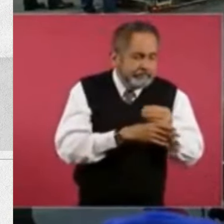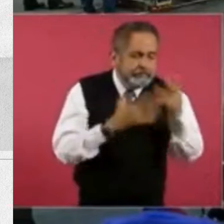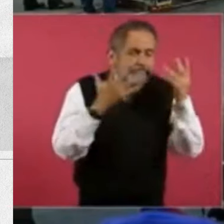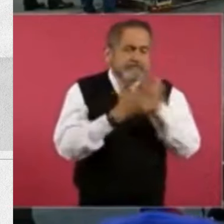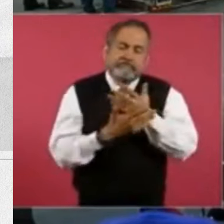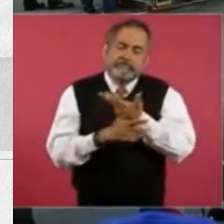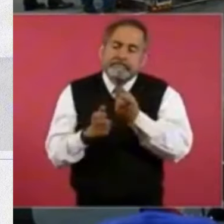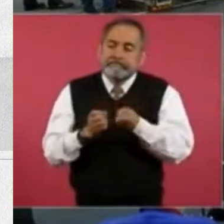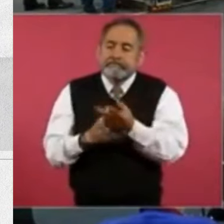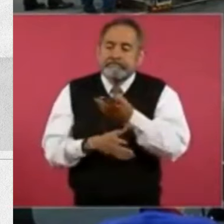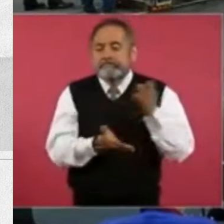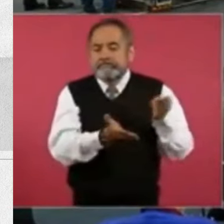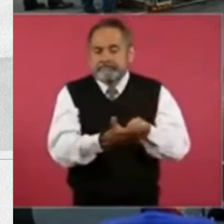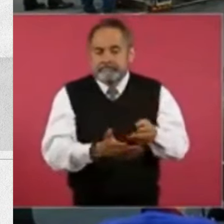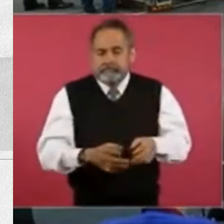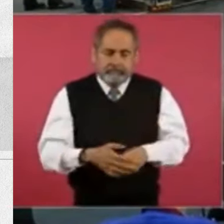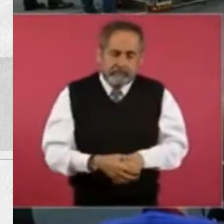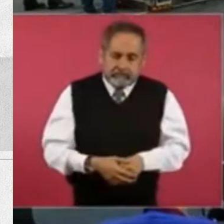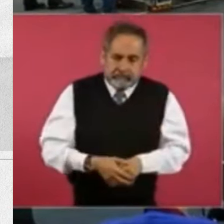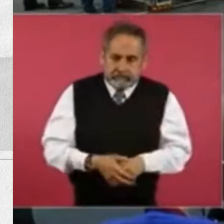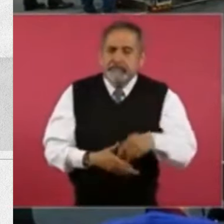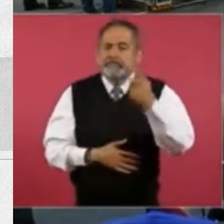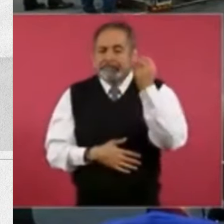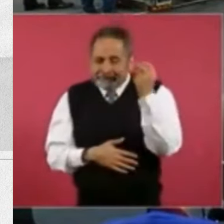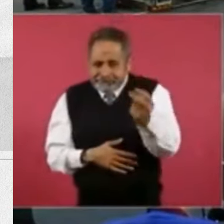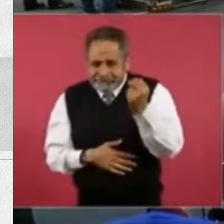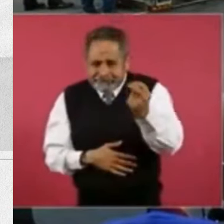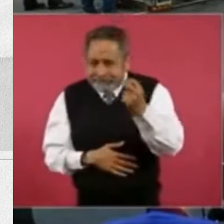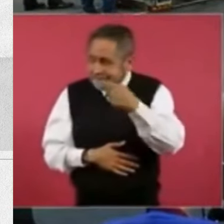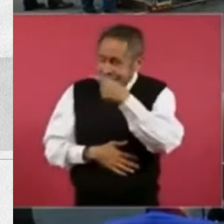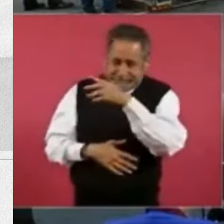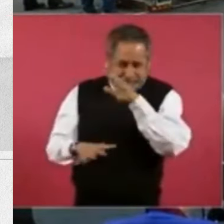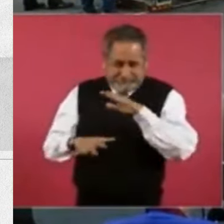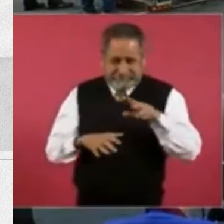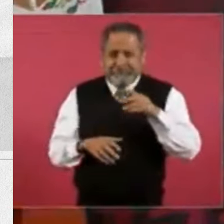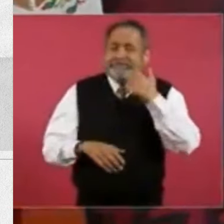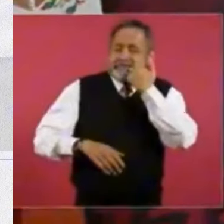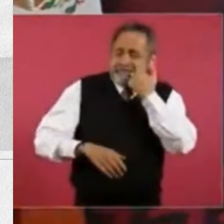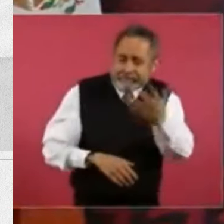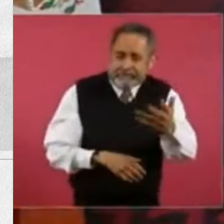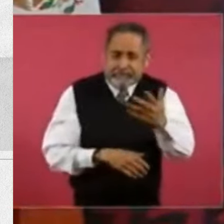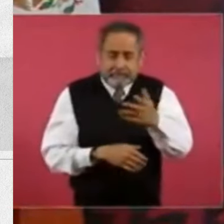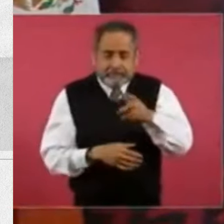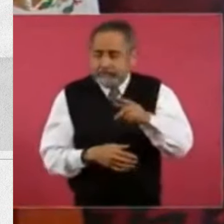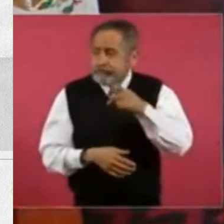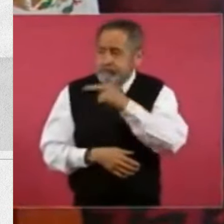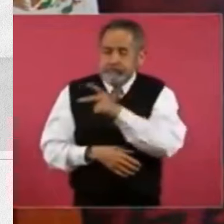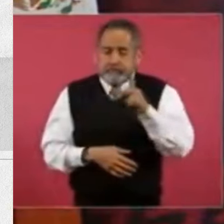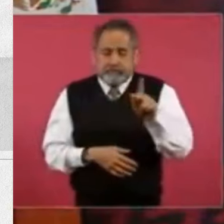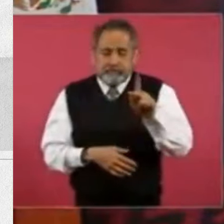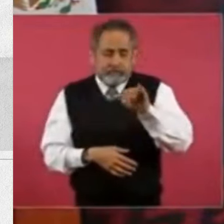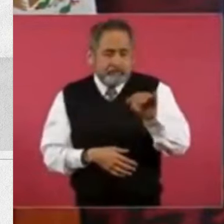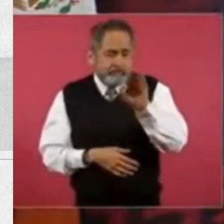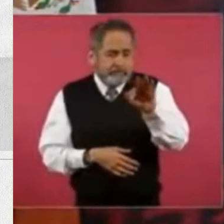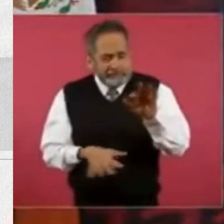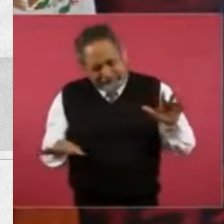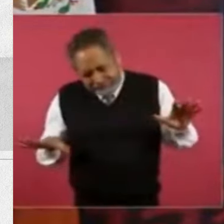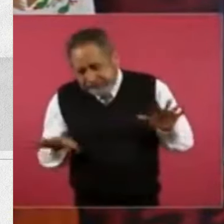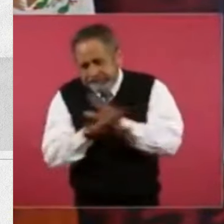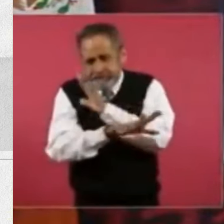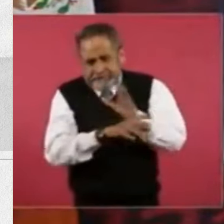Pero esto es por lo que queremos reformar el Poder Judicial. Además, es